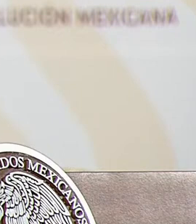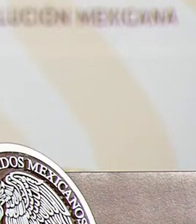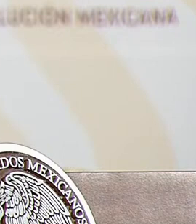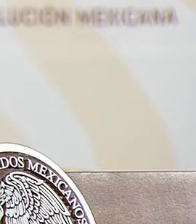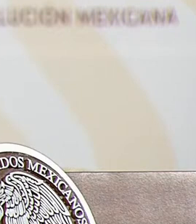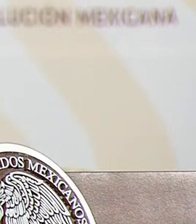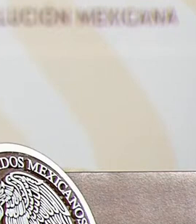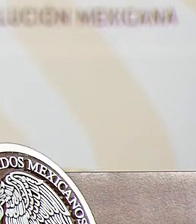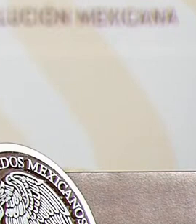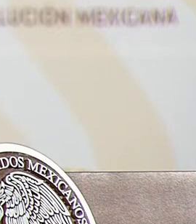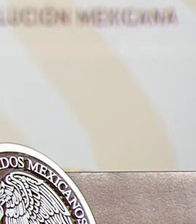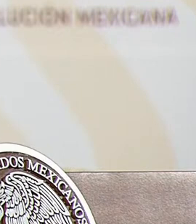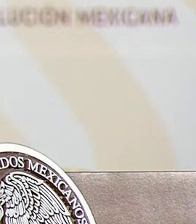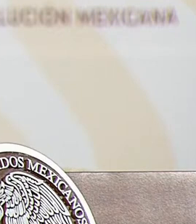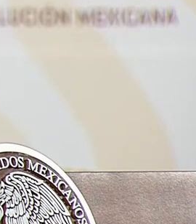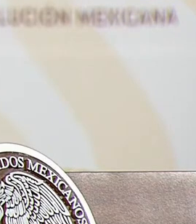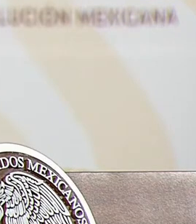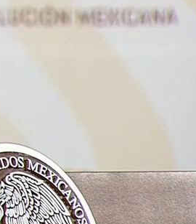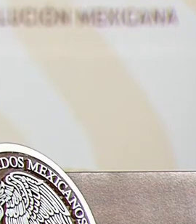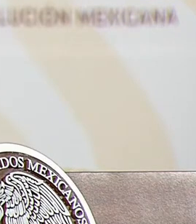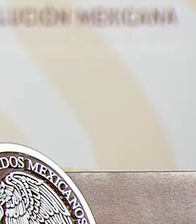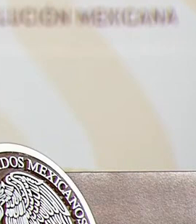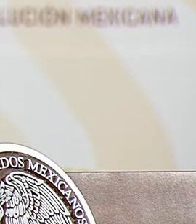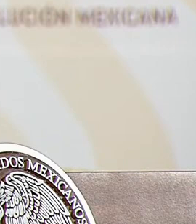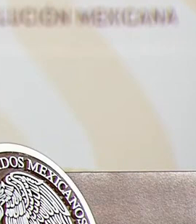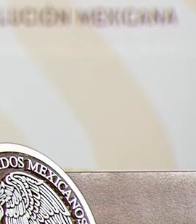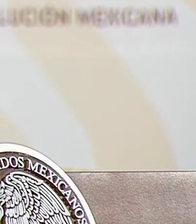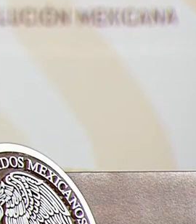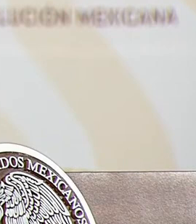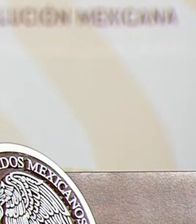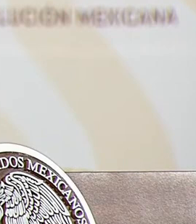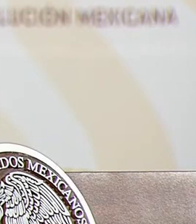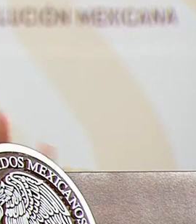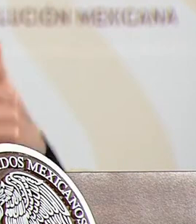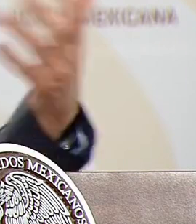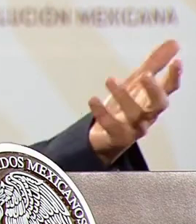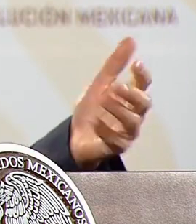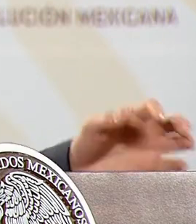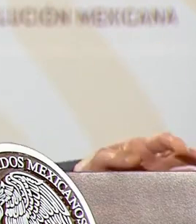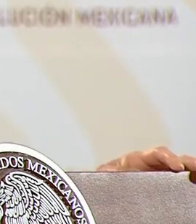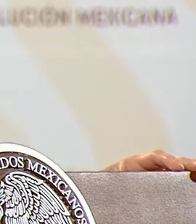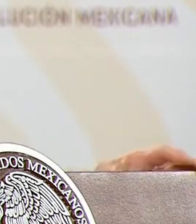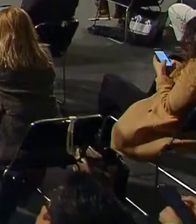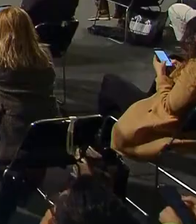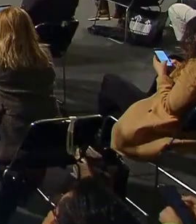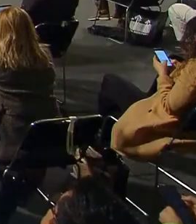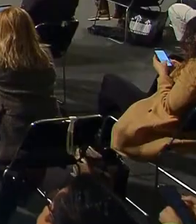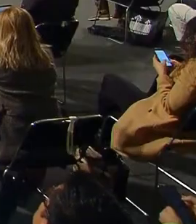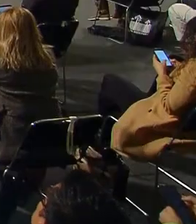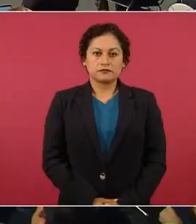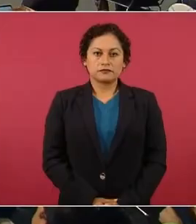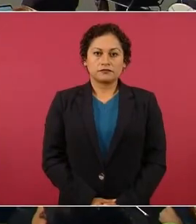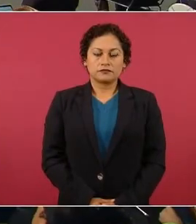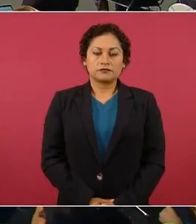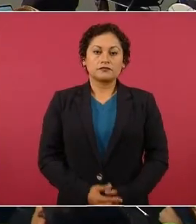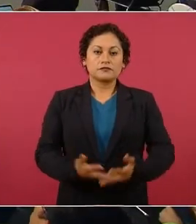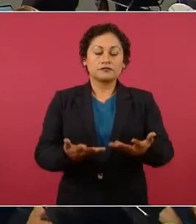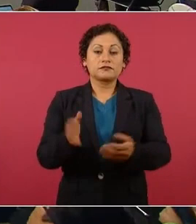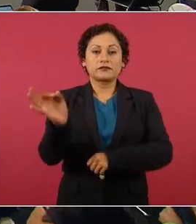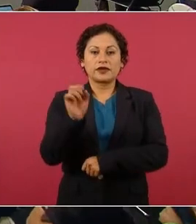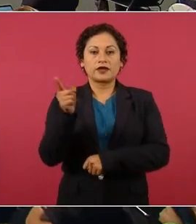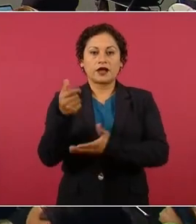excelente, de primera línea, que siempre en toda su vida ha defendido el interés público y suponemos que esto va a facilitar que se quite cualquier